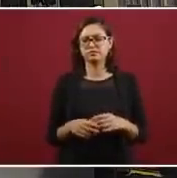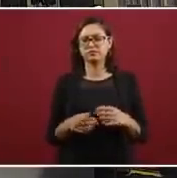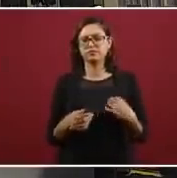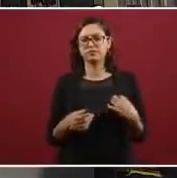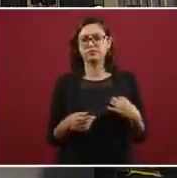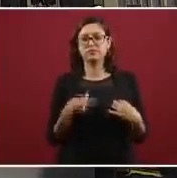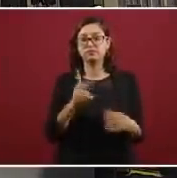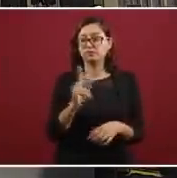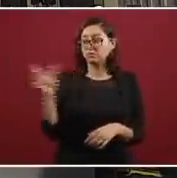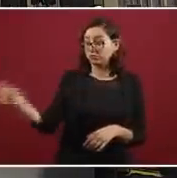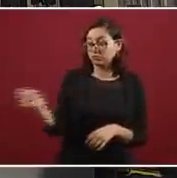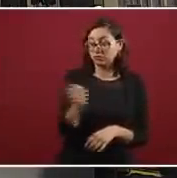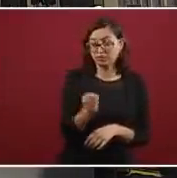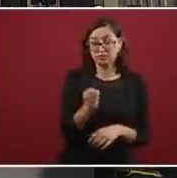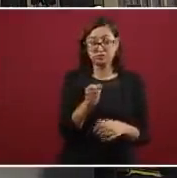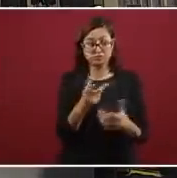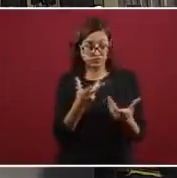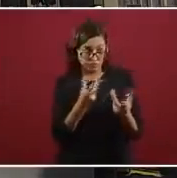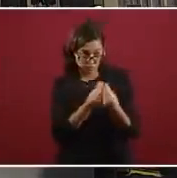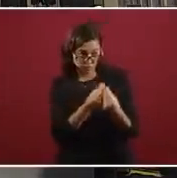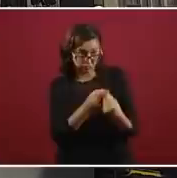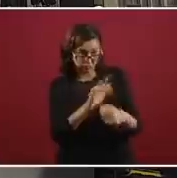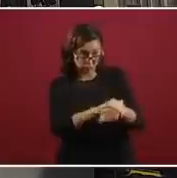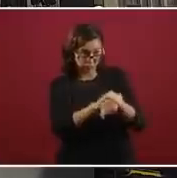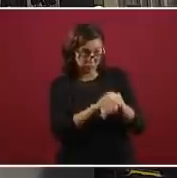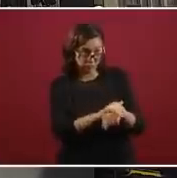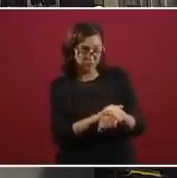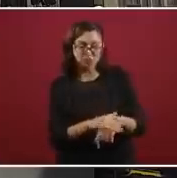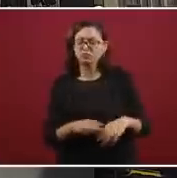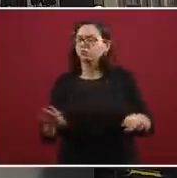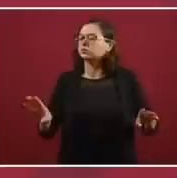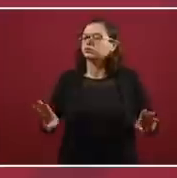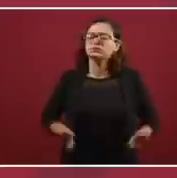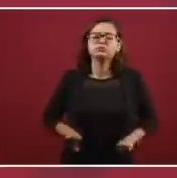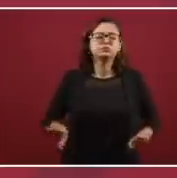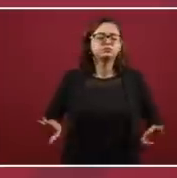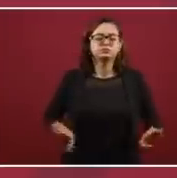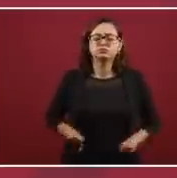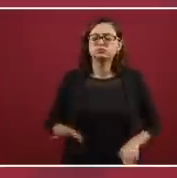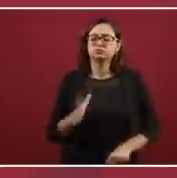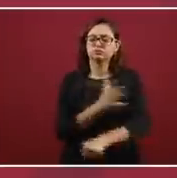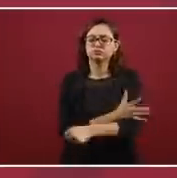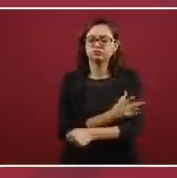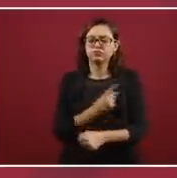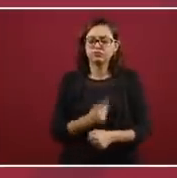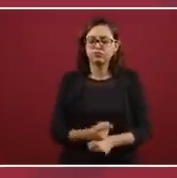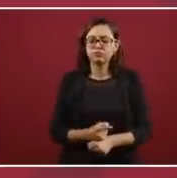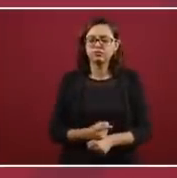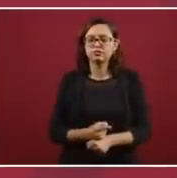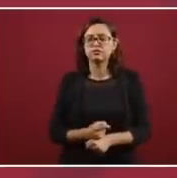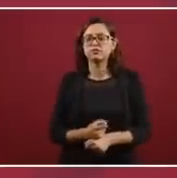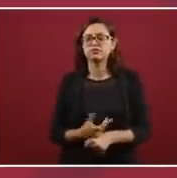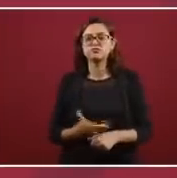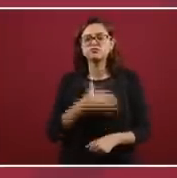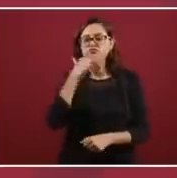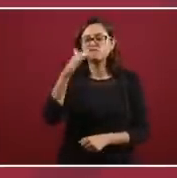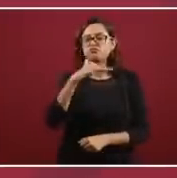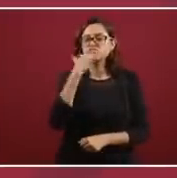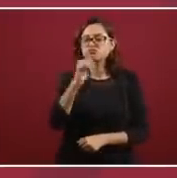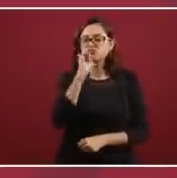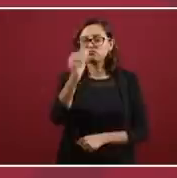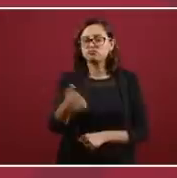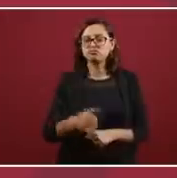buenos perfiles. Gente honesta, que no sean corruptos.